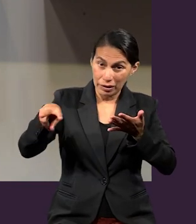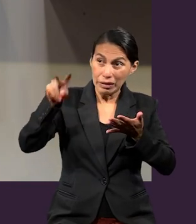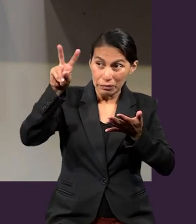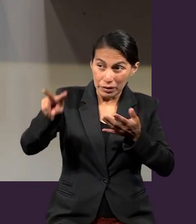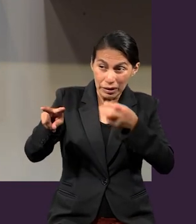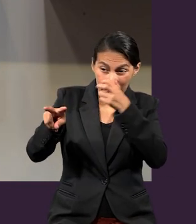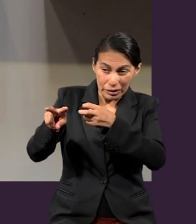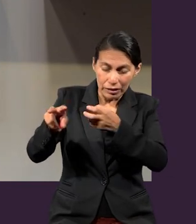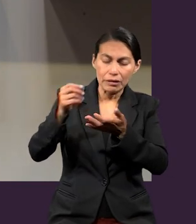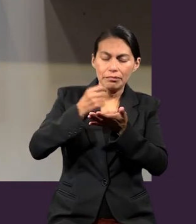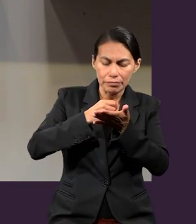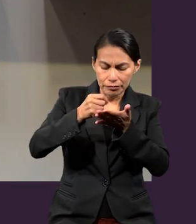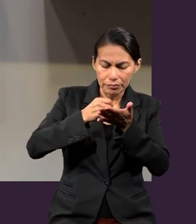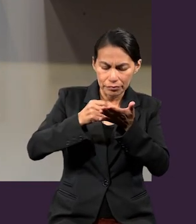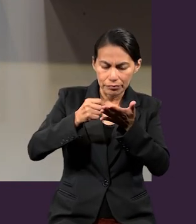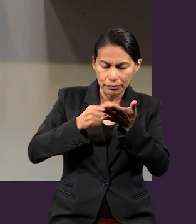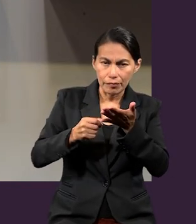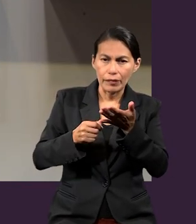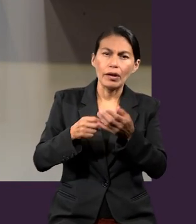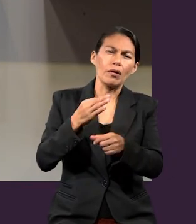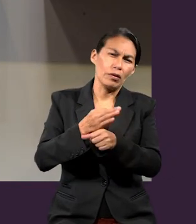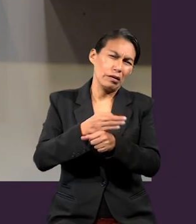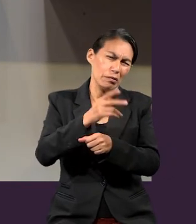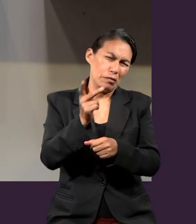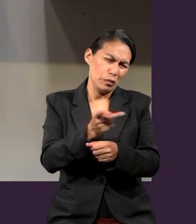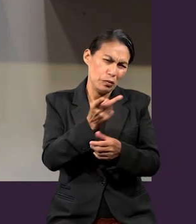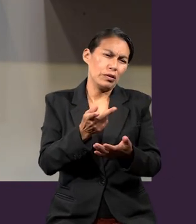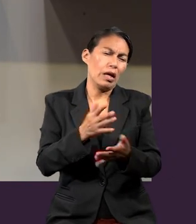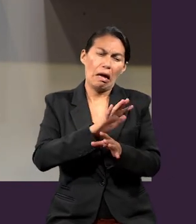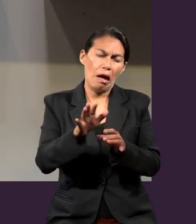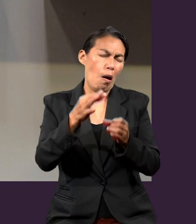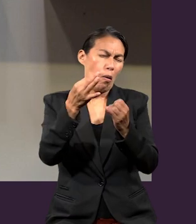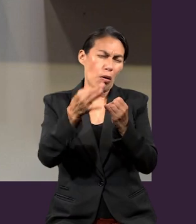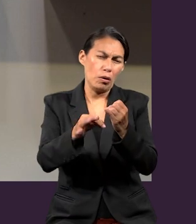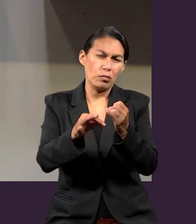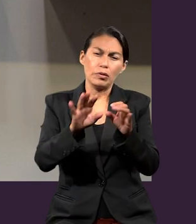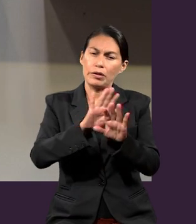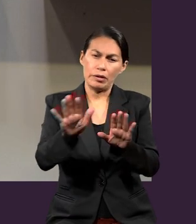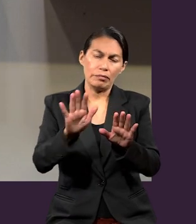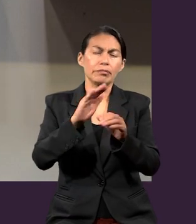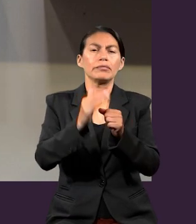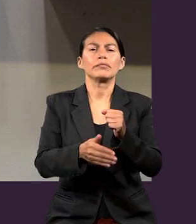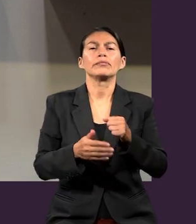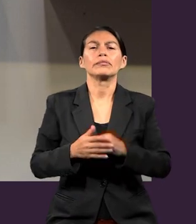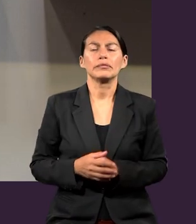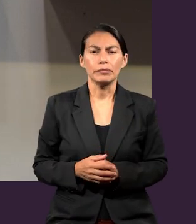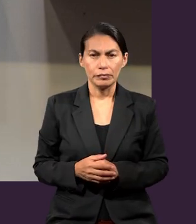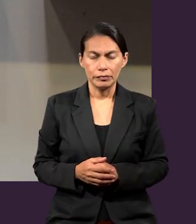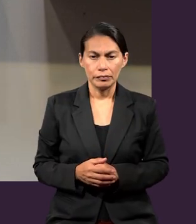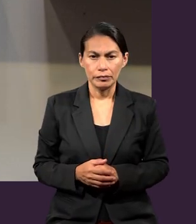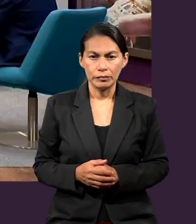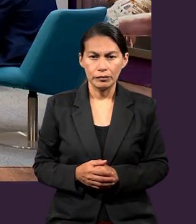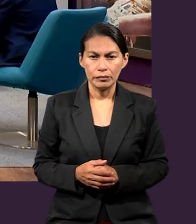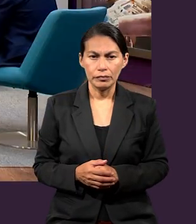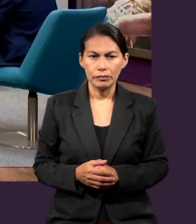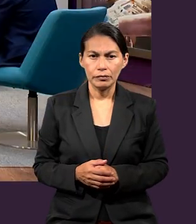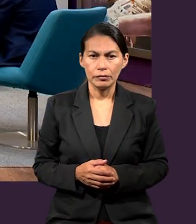la verdad. Y yo quiero hacer la siguiente pregunta, para que la comentemos y cerremos esta lección.